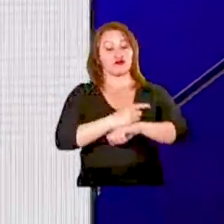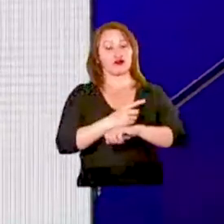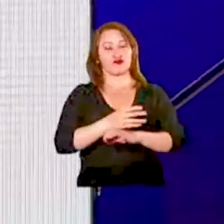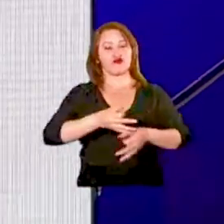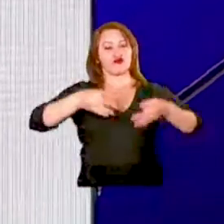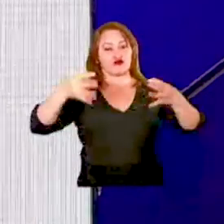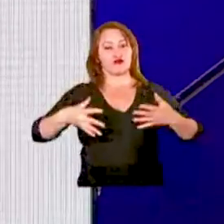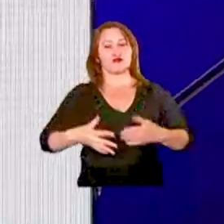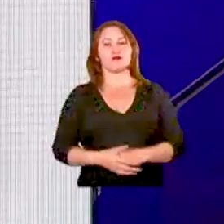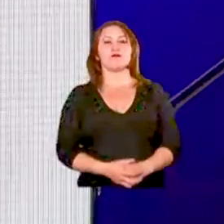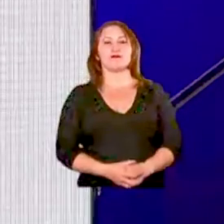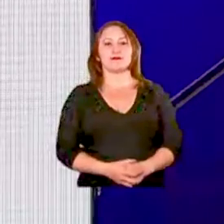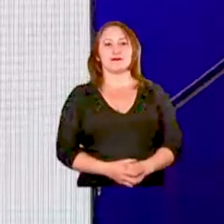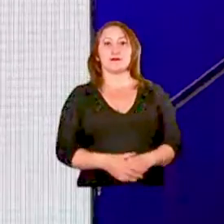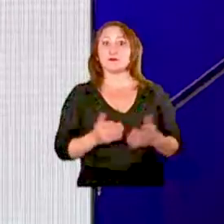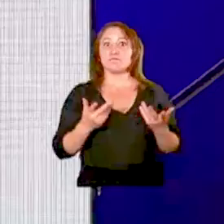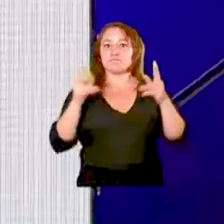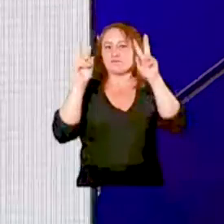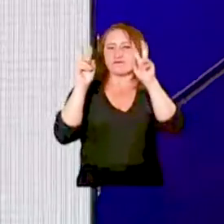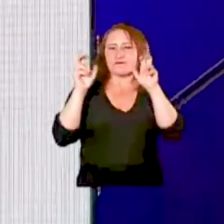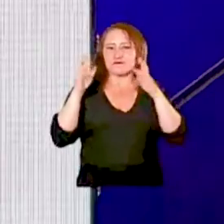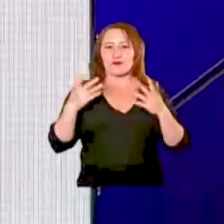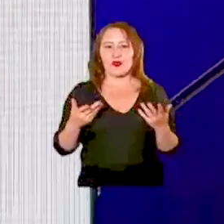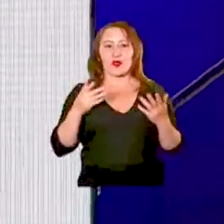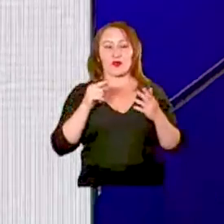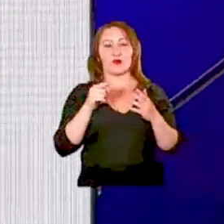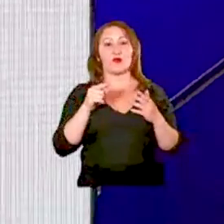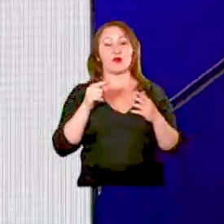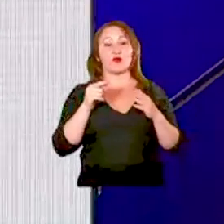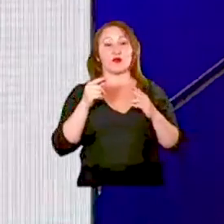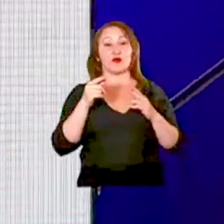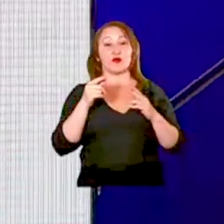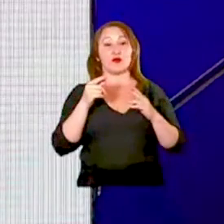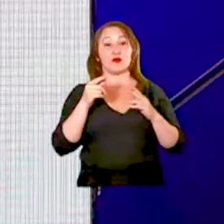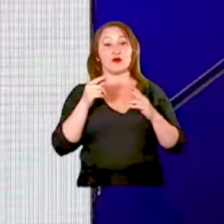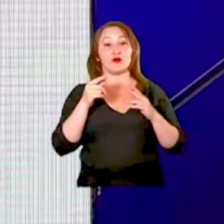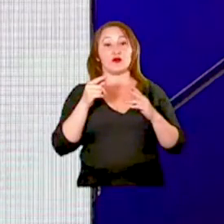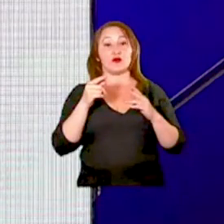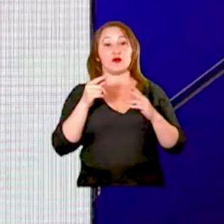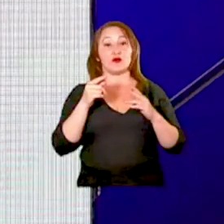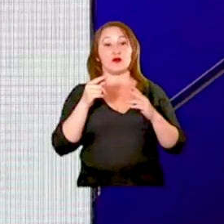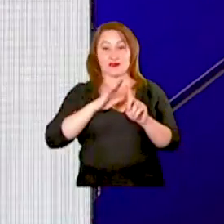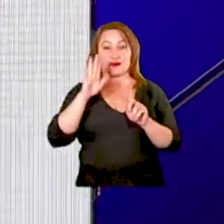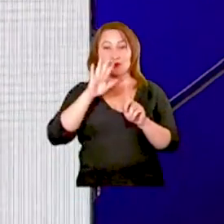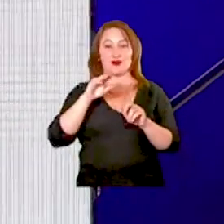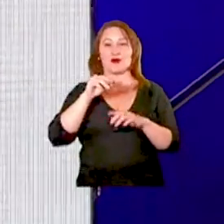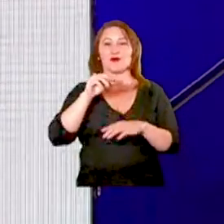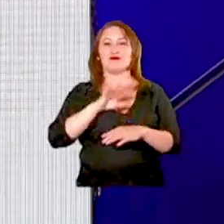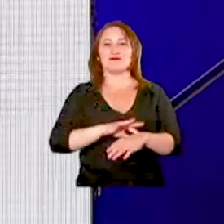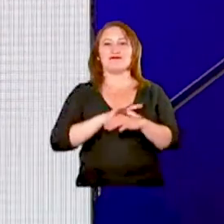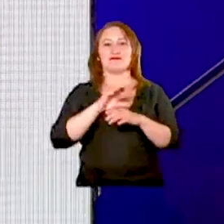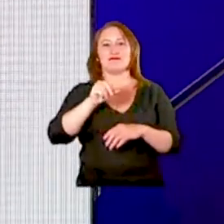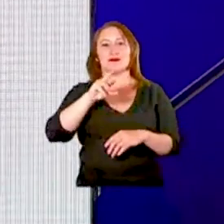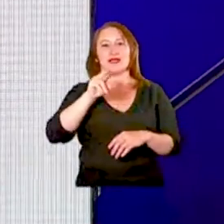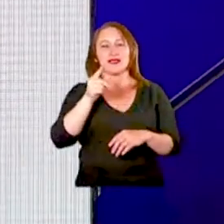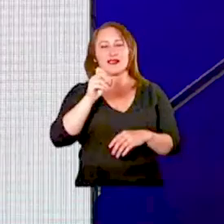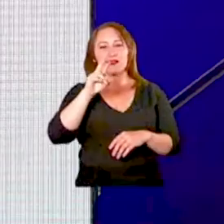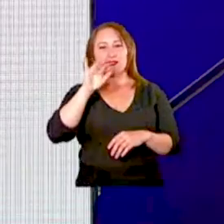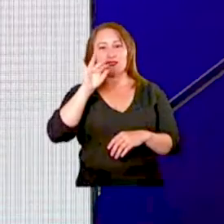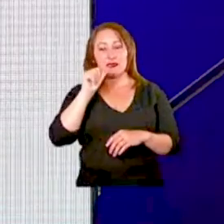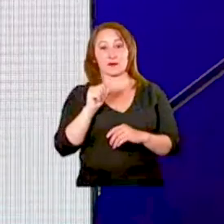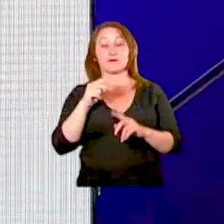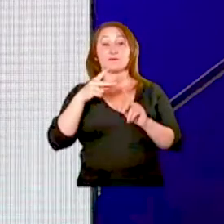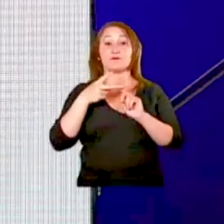y garantista. Para abordar este tema nos acompaña la Procuradora General de Bello Blanco, la